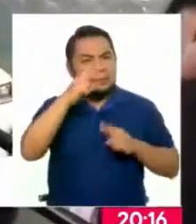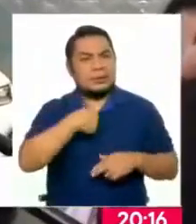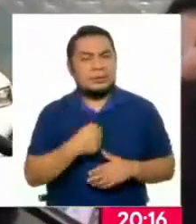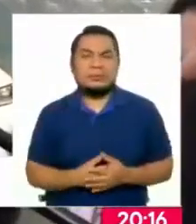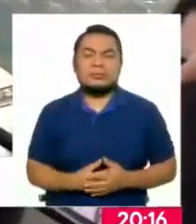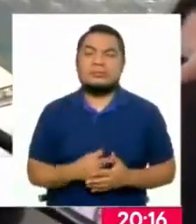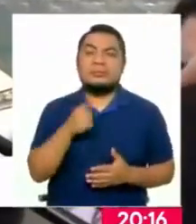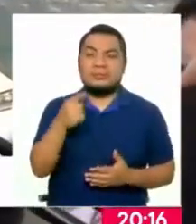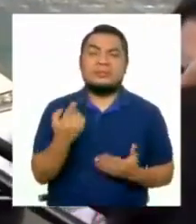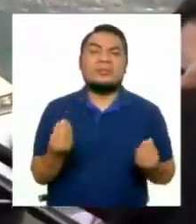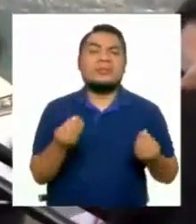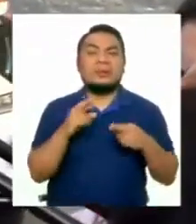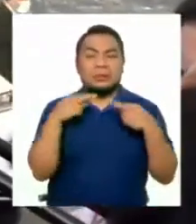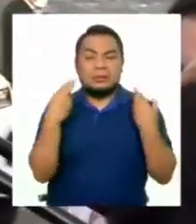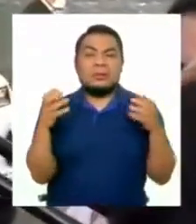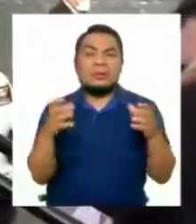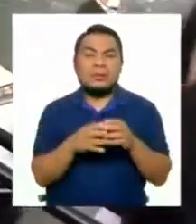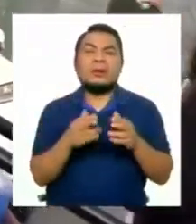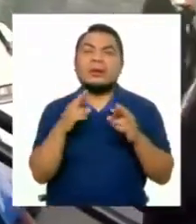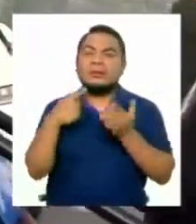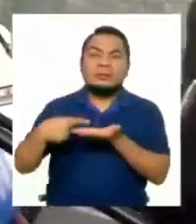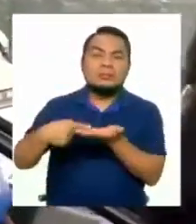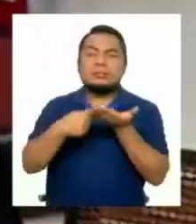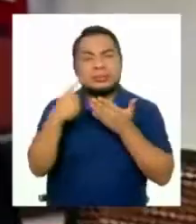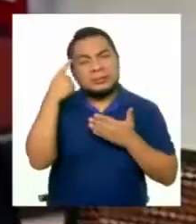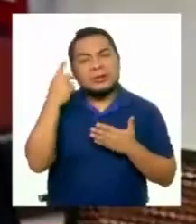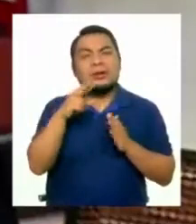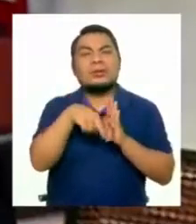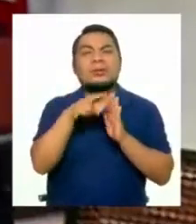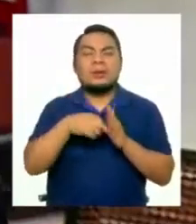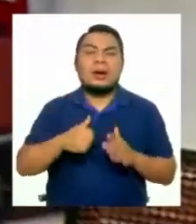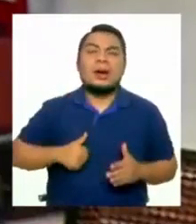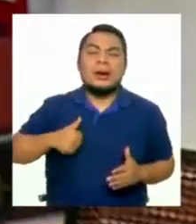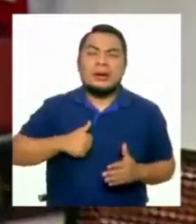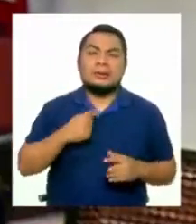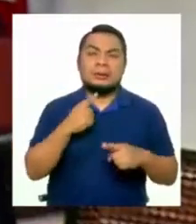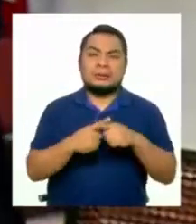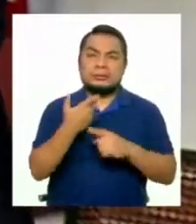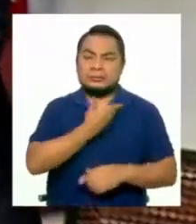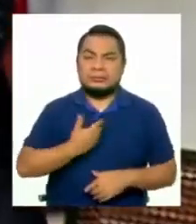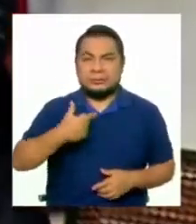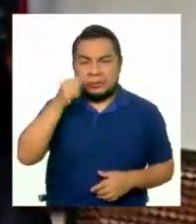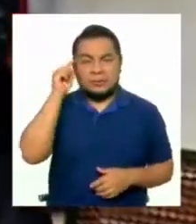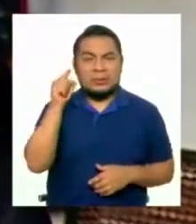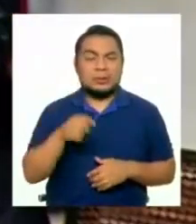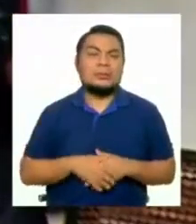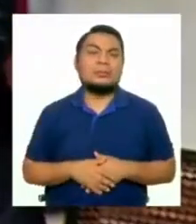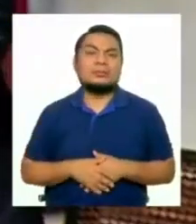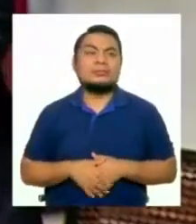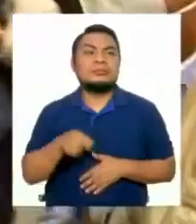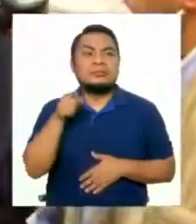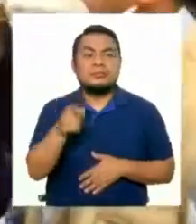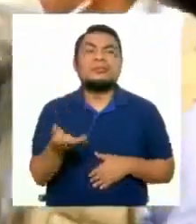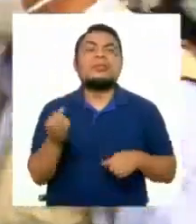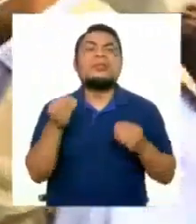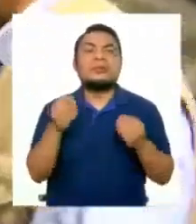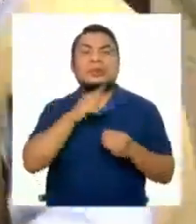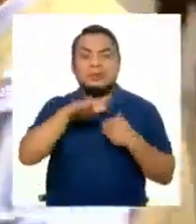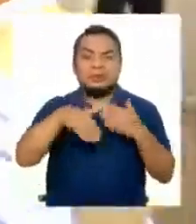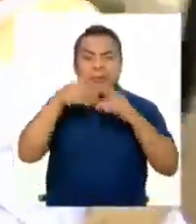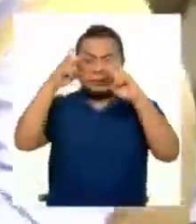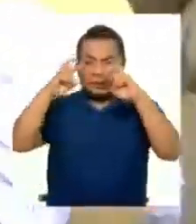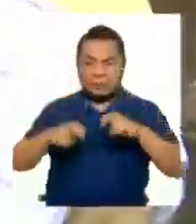El incidente se dio durante la audiencia de ampliación o aclaración de reglas de conducta para el expresidente Vizcarra. Esto en el marco